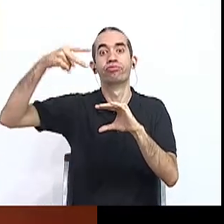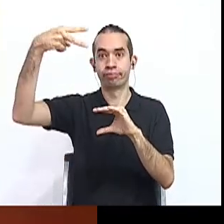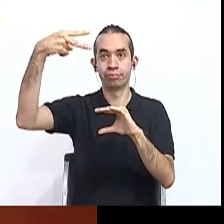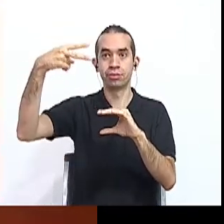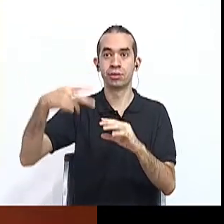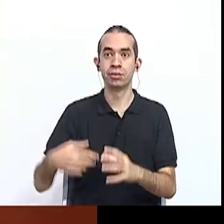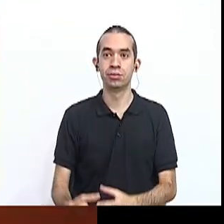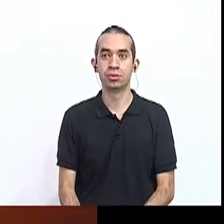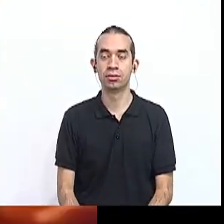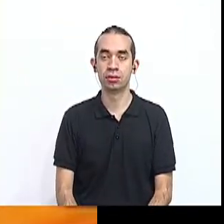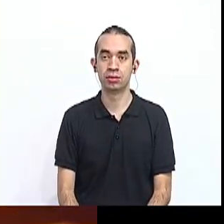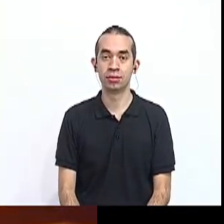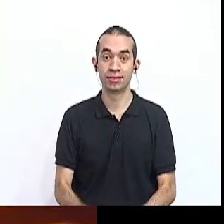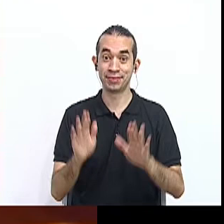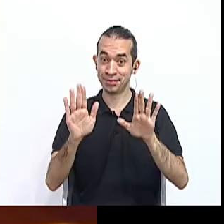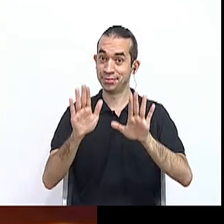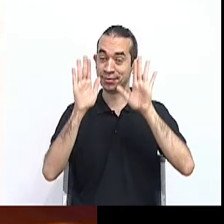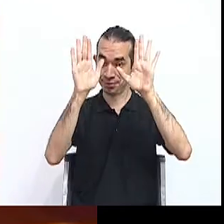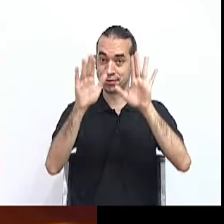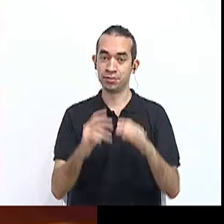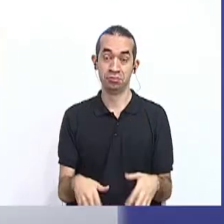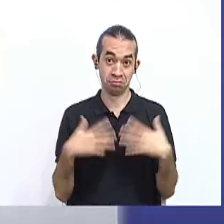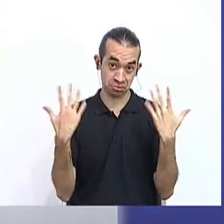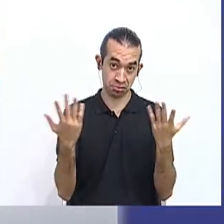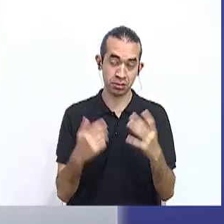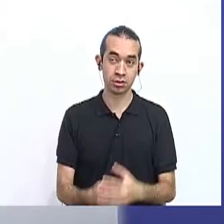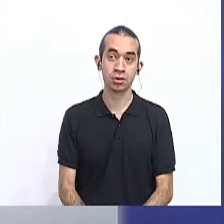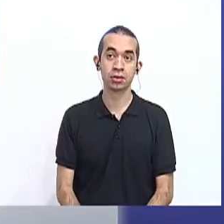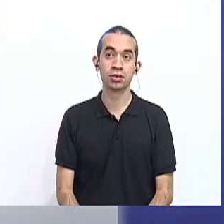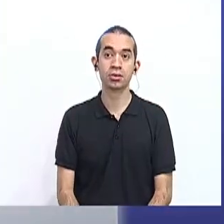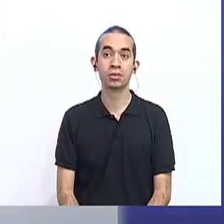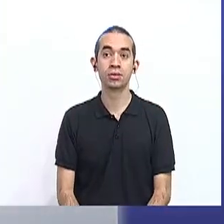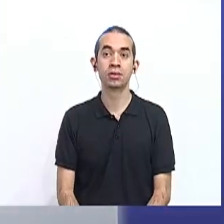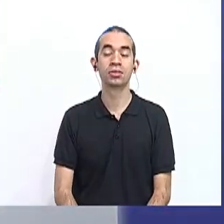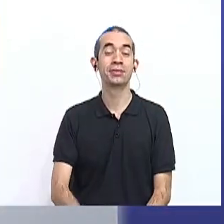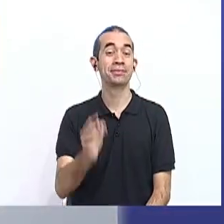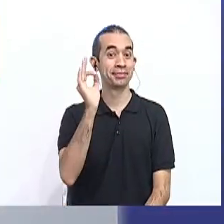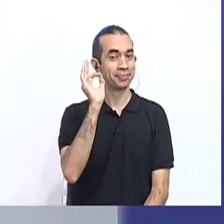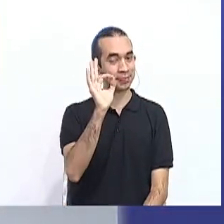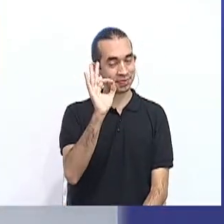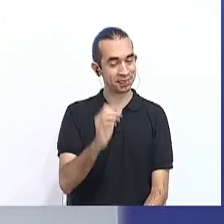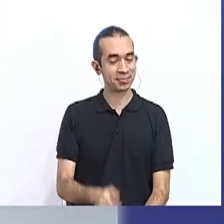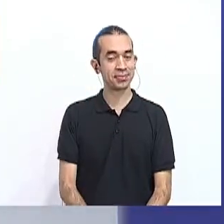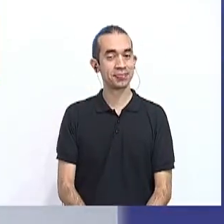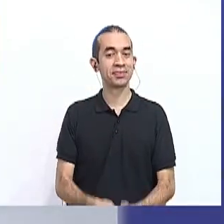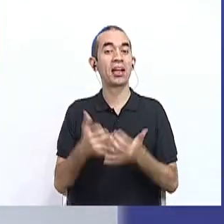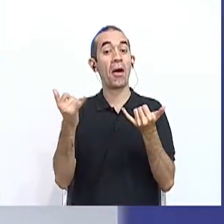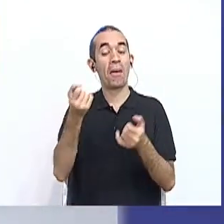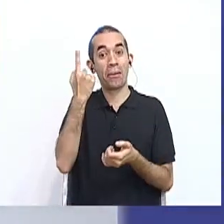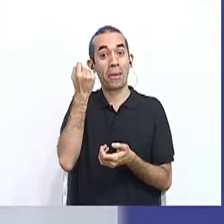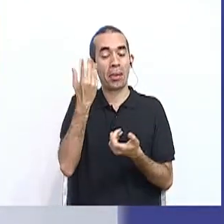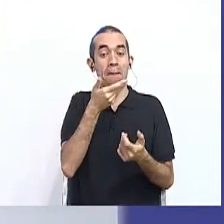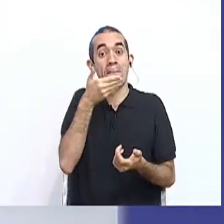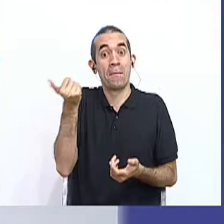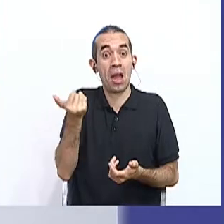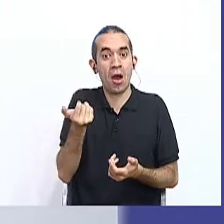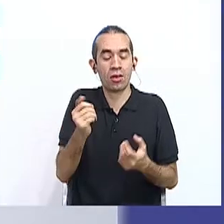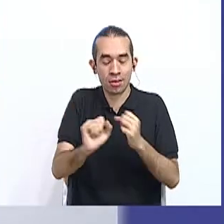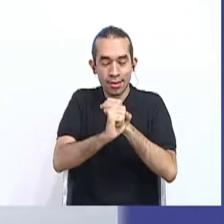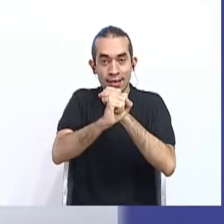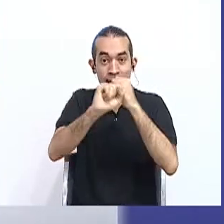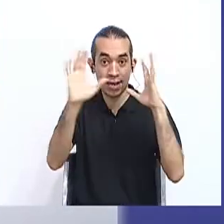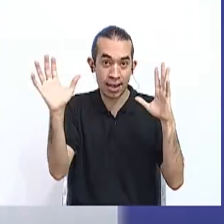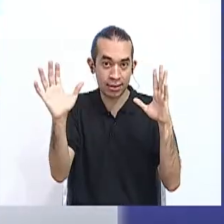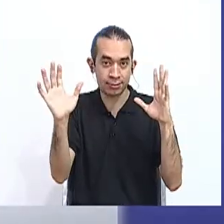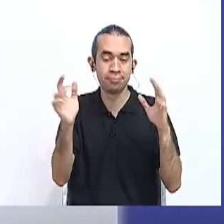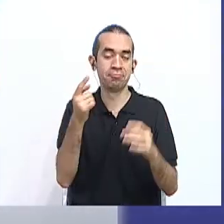duplicó. Excelente, ¿qué les pareció? Muy bien, para comprender mejor y que nos quede claro,